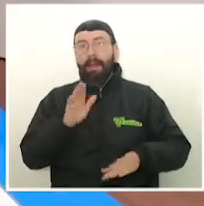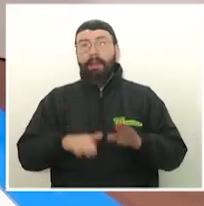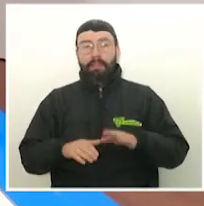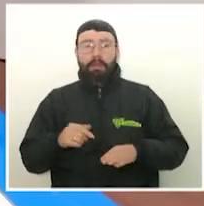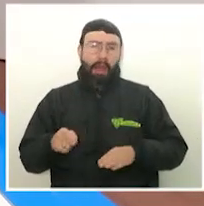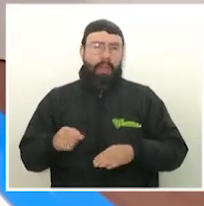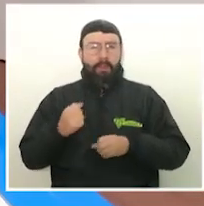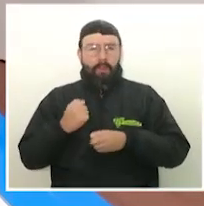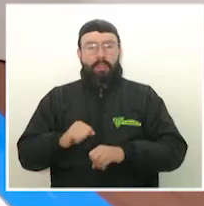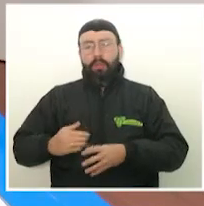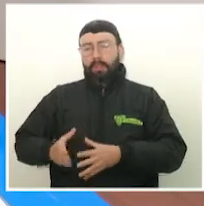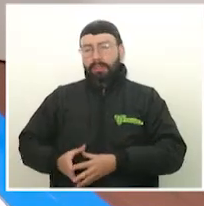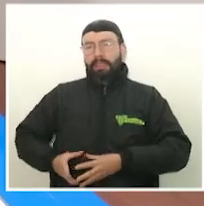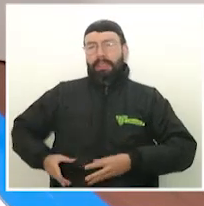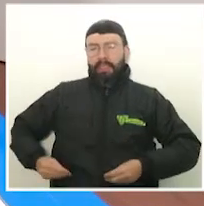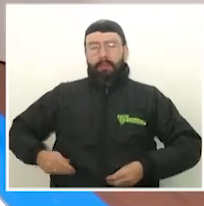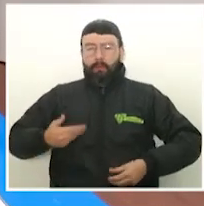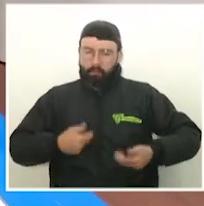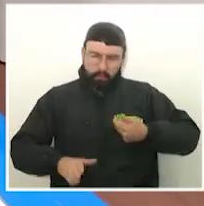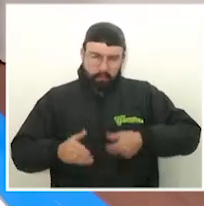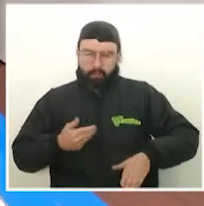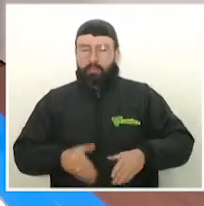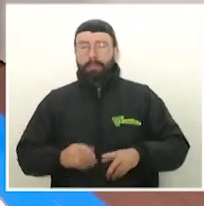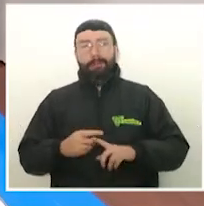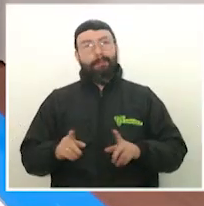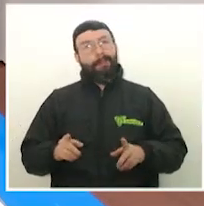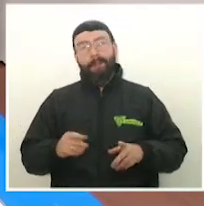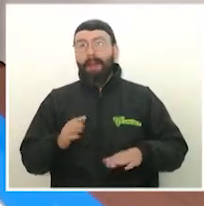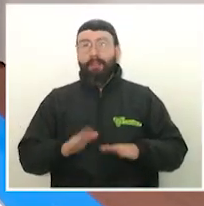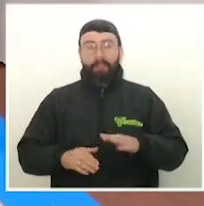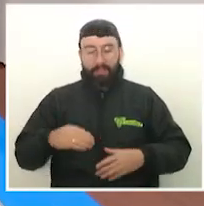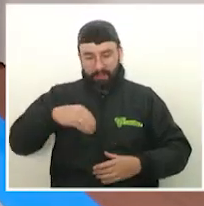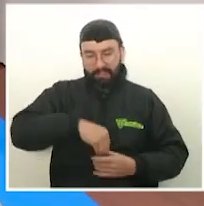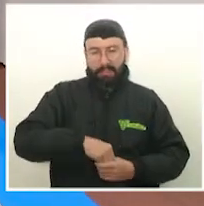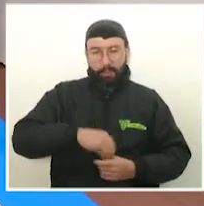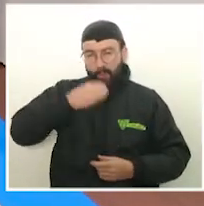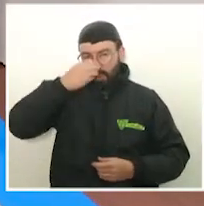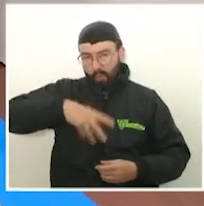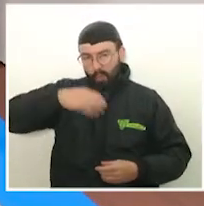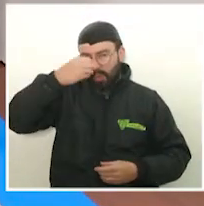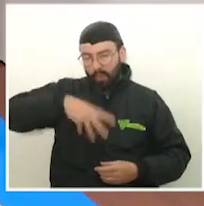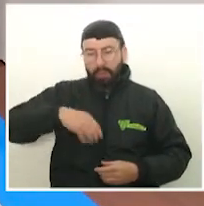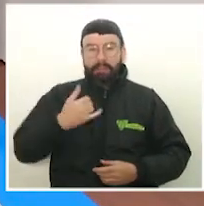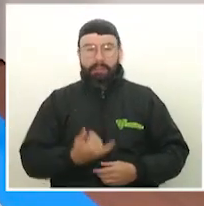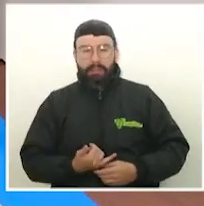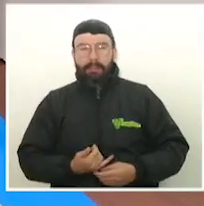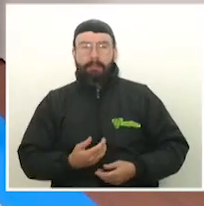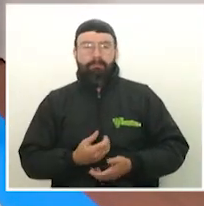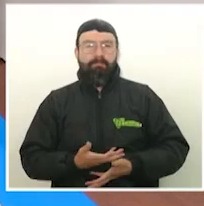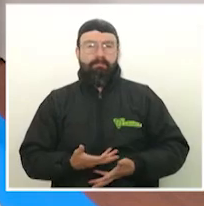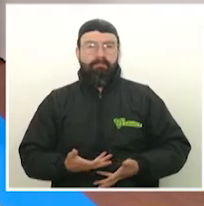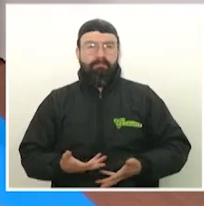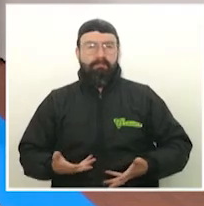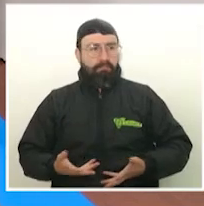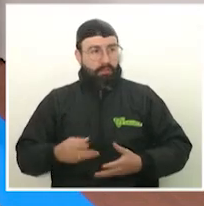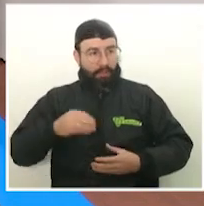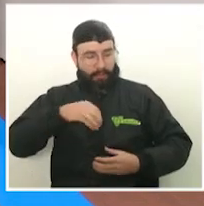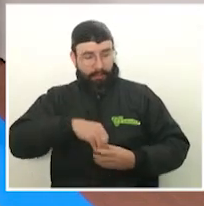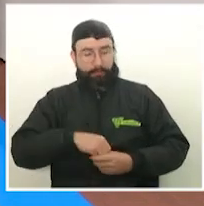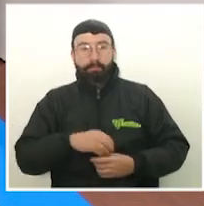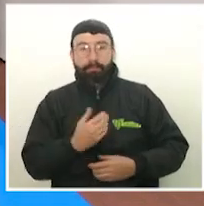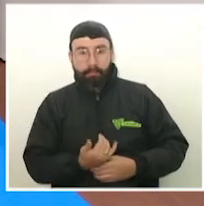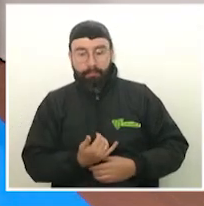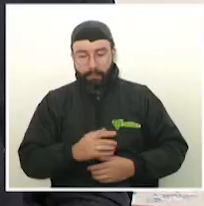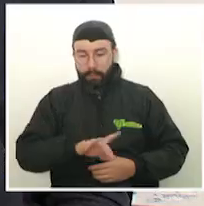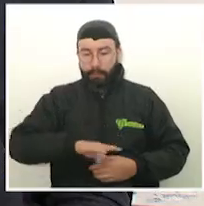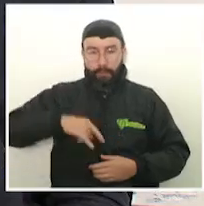hígado, pero se van acumulando muchas de estas residuos, no acá, acá.